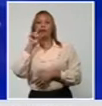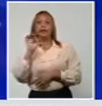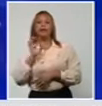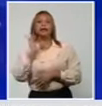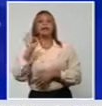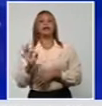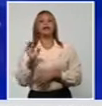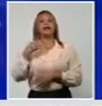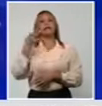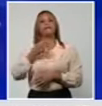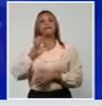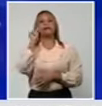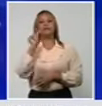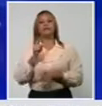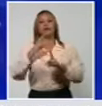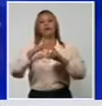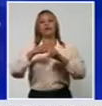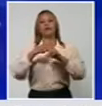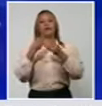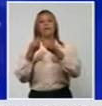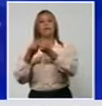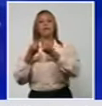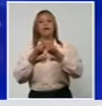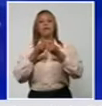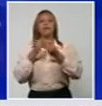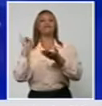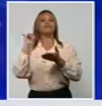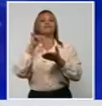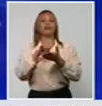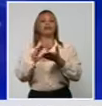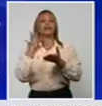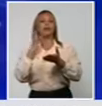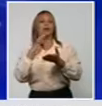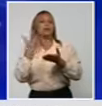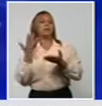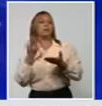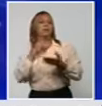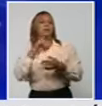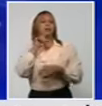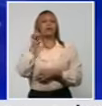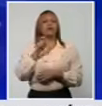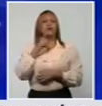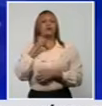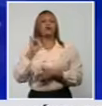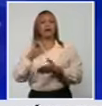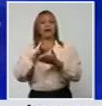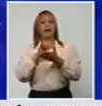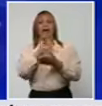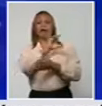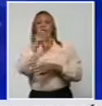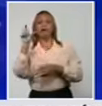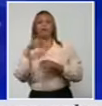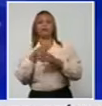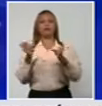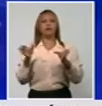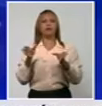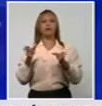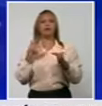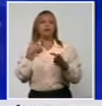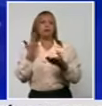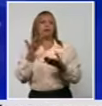tienen fuentes de infección en el exterior. ¿Es que están abiertos los vuelos así en todos los aeropuertos? ¿Qué sucede? ¿Estos casos quiénes son? O